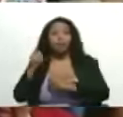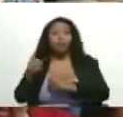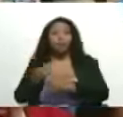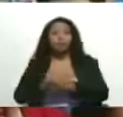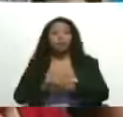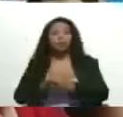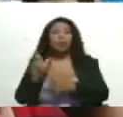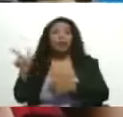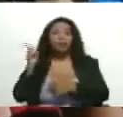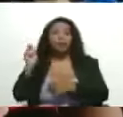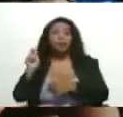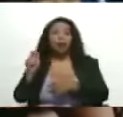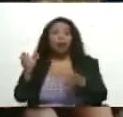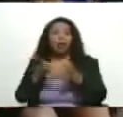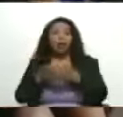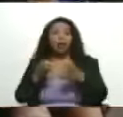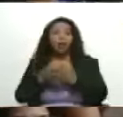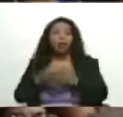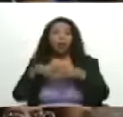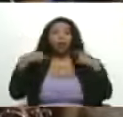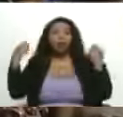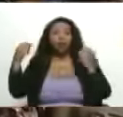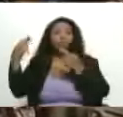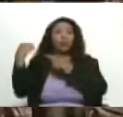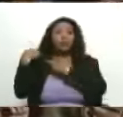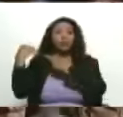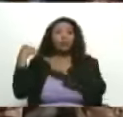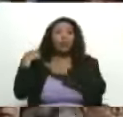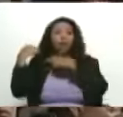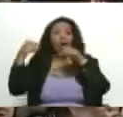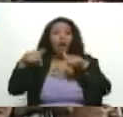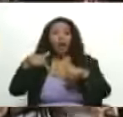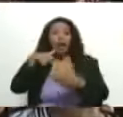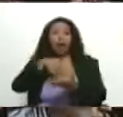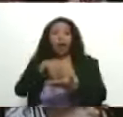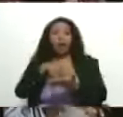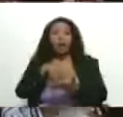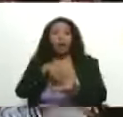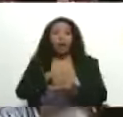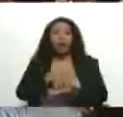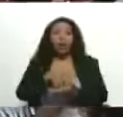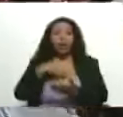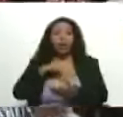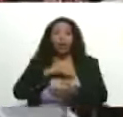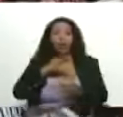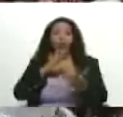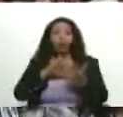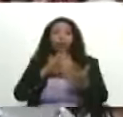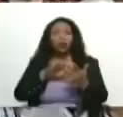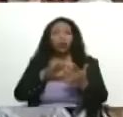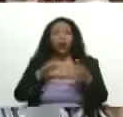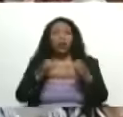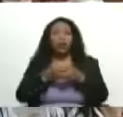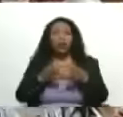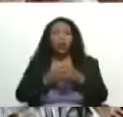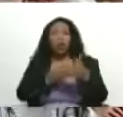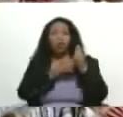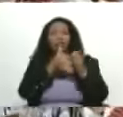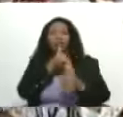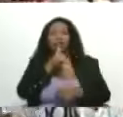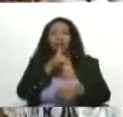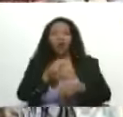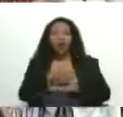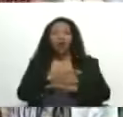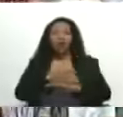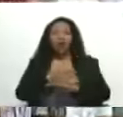promotor por estado. Aquí en el estado Carabobo, nuestro enlace, pero el equipo promotor lo dirige nuestro gobernador